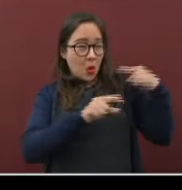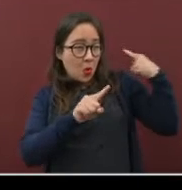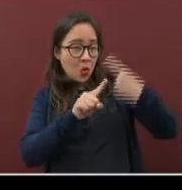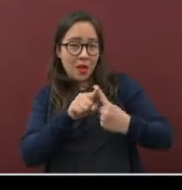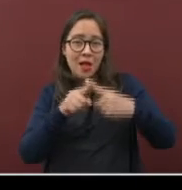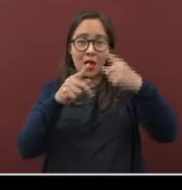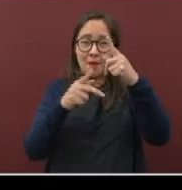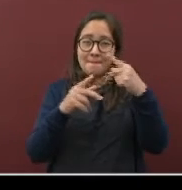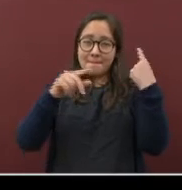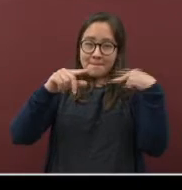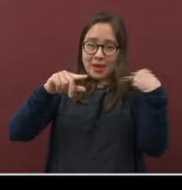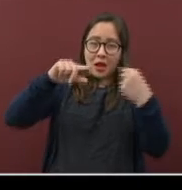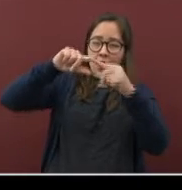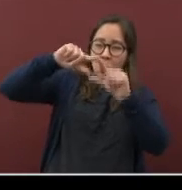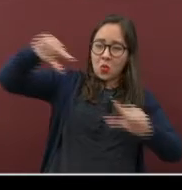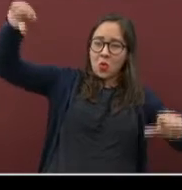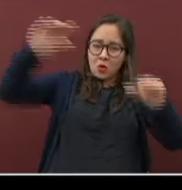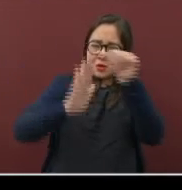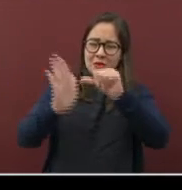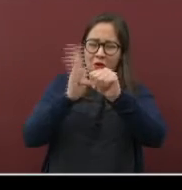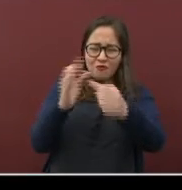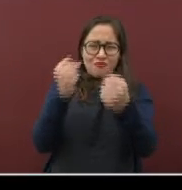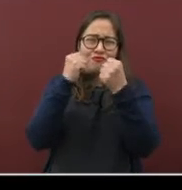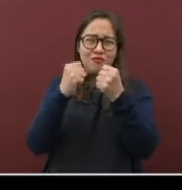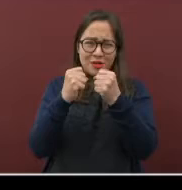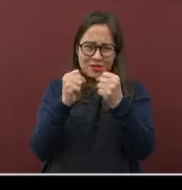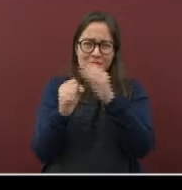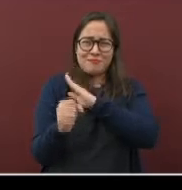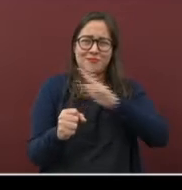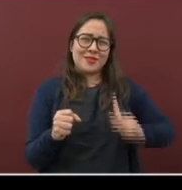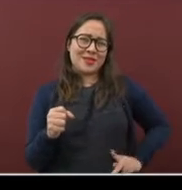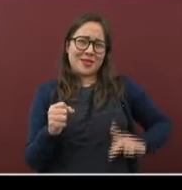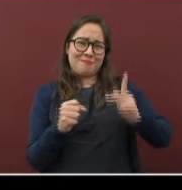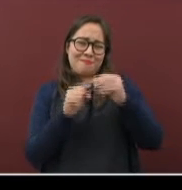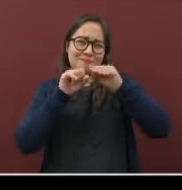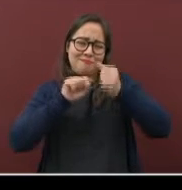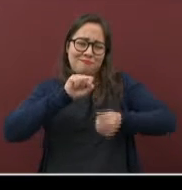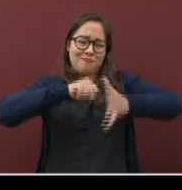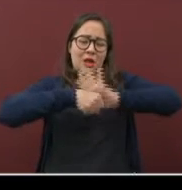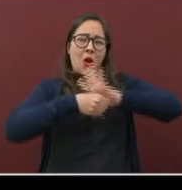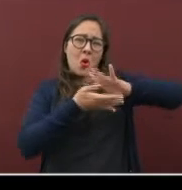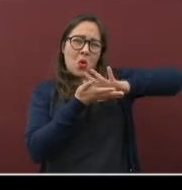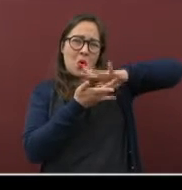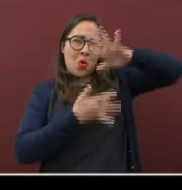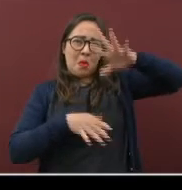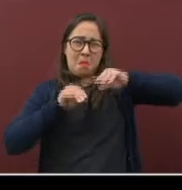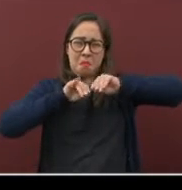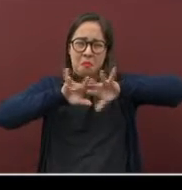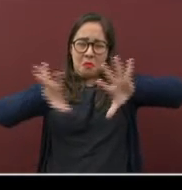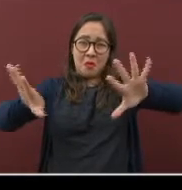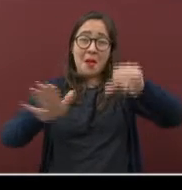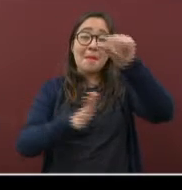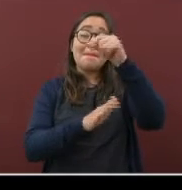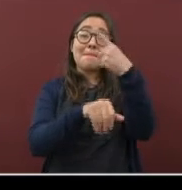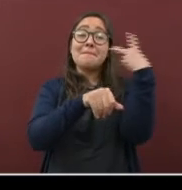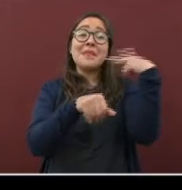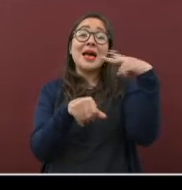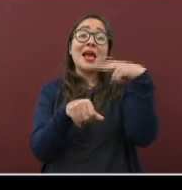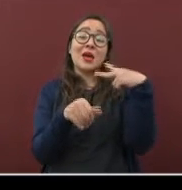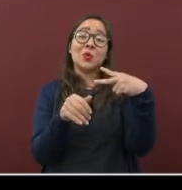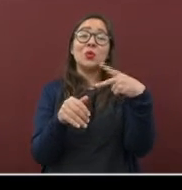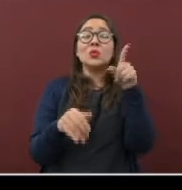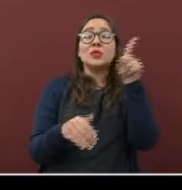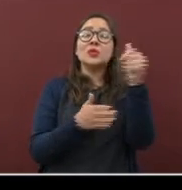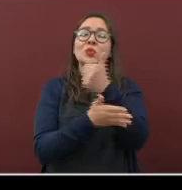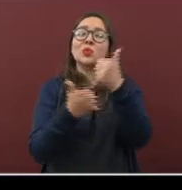los que han mostrado mayor transmisión y dispersión de la cob y 19 y ha sido veracruz el puerto el